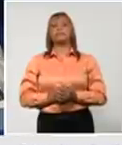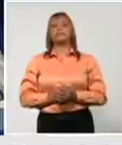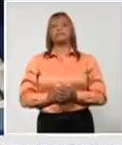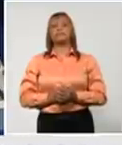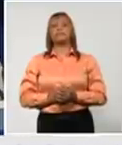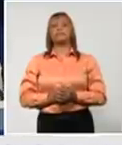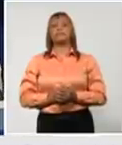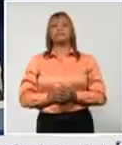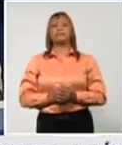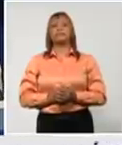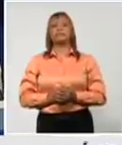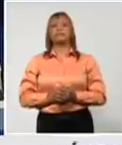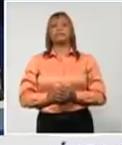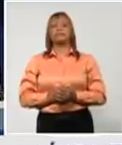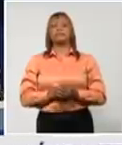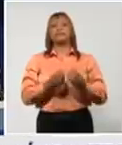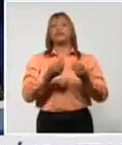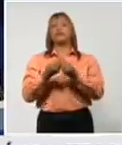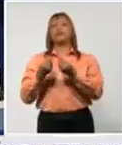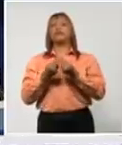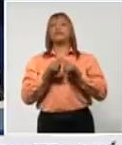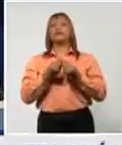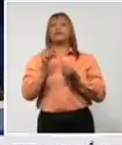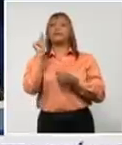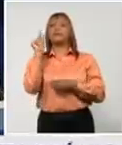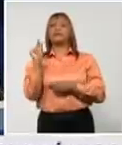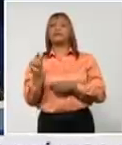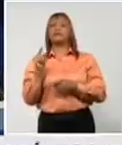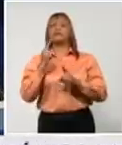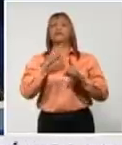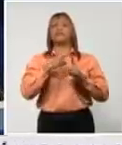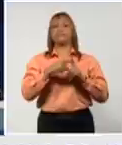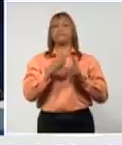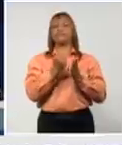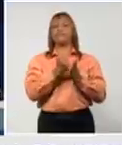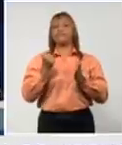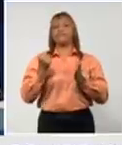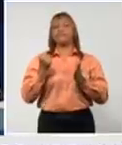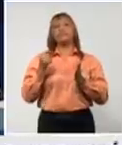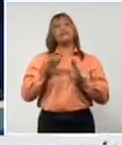Viene a ser un contacto de caso confirmado. Por lo tanto, se acumulan